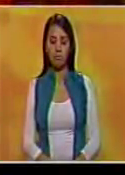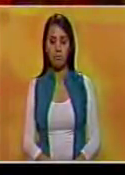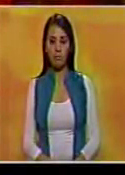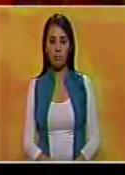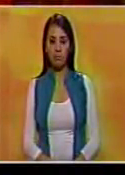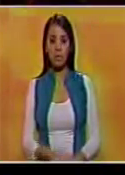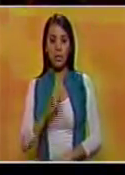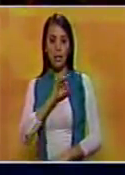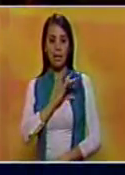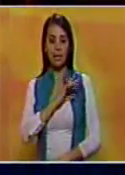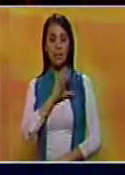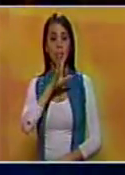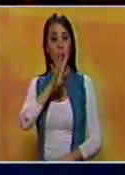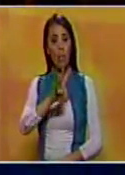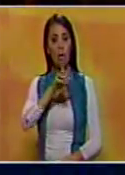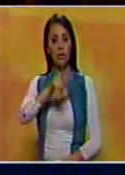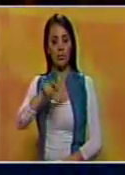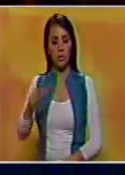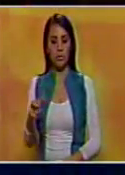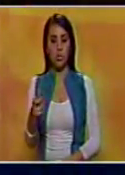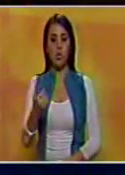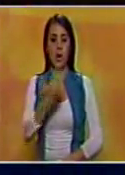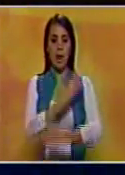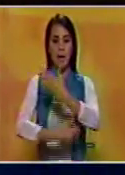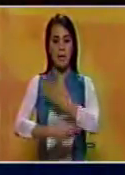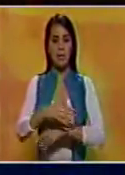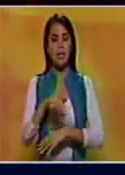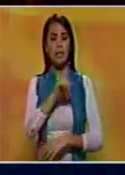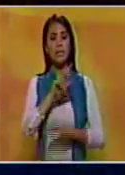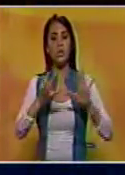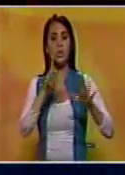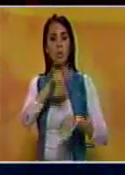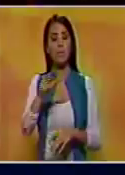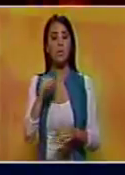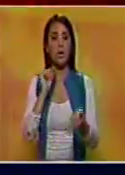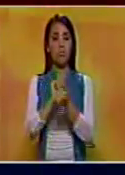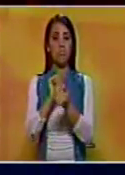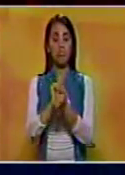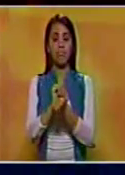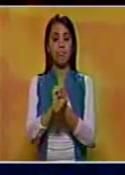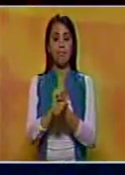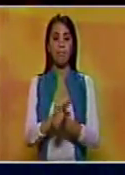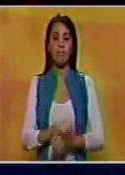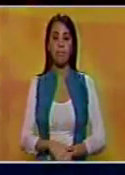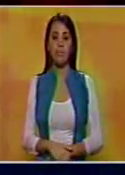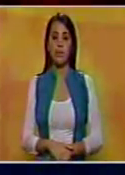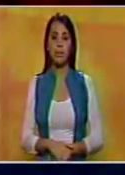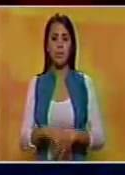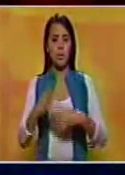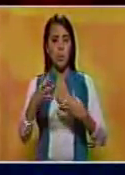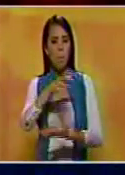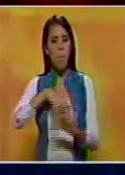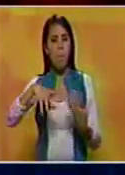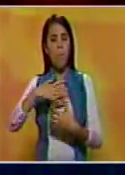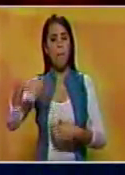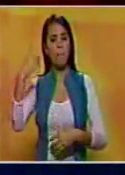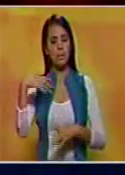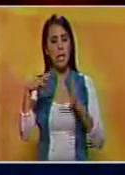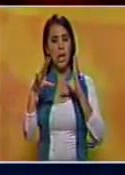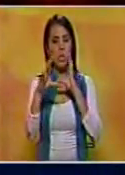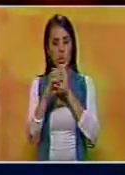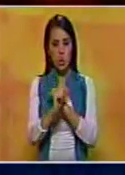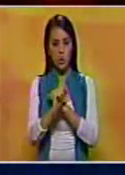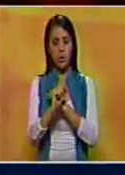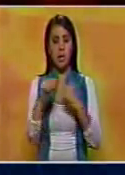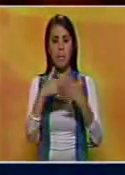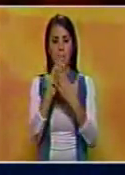En Chile, 4 policías resultaron heridos y 18 personas fueron detenidas en disturbios registrados entre la pasada noche y la madrugada de este